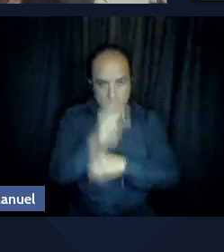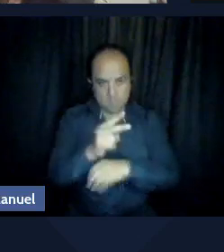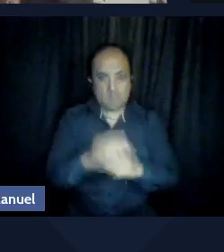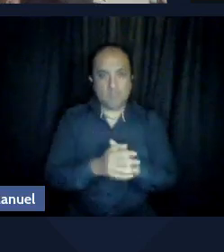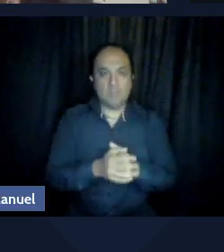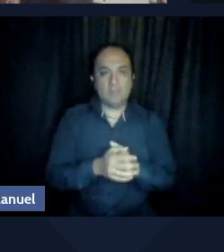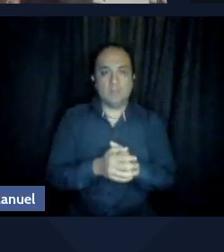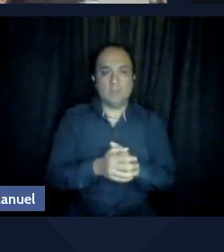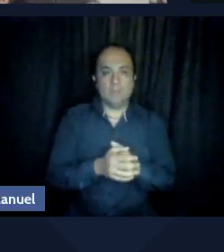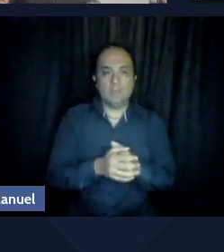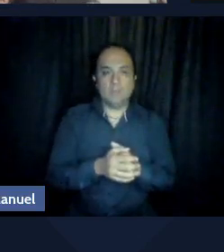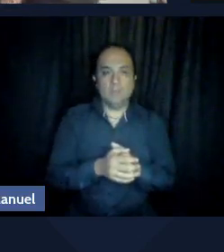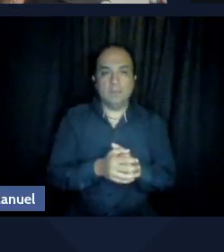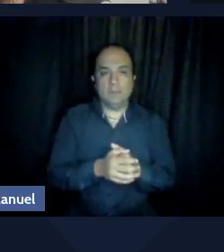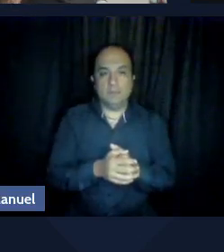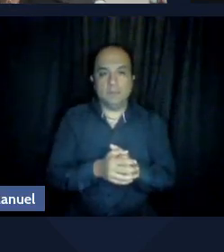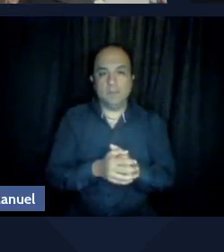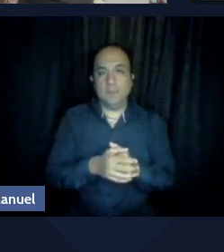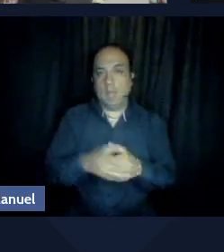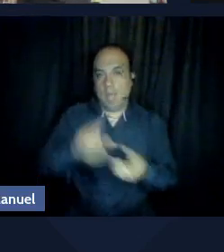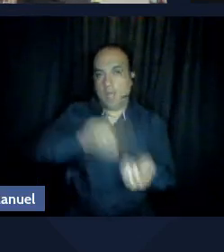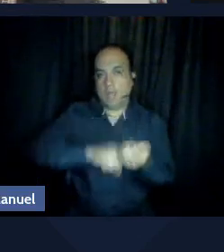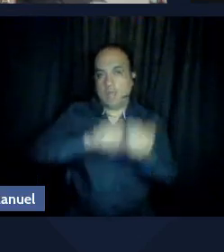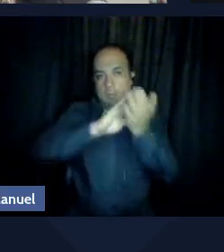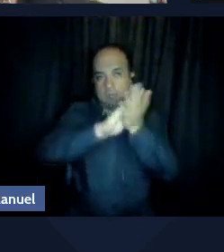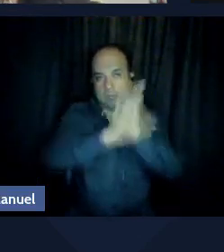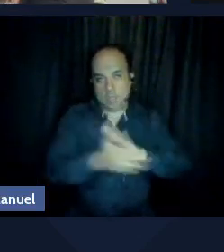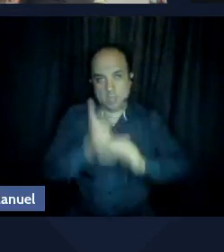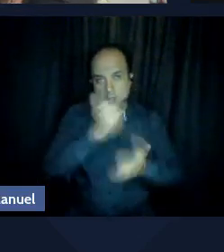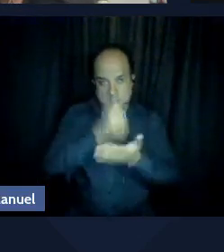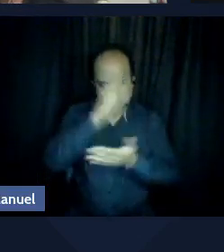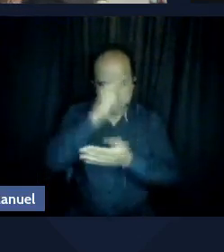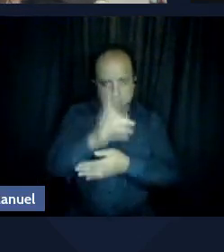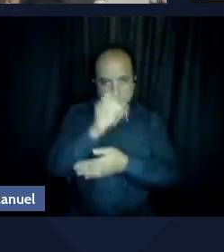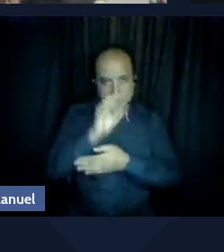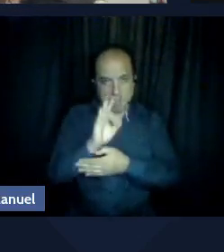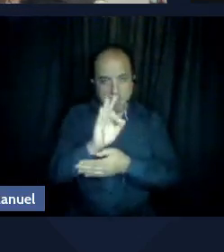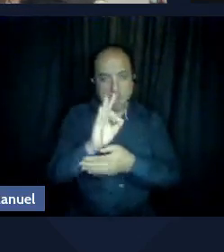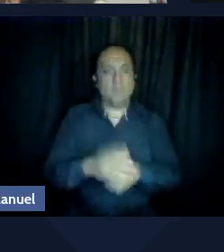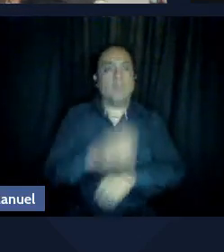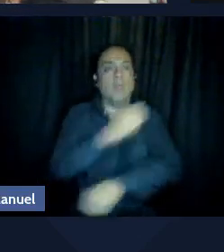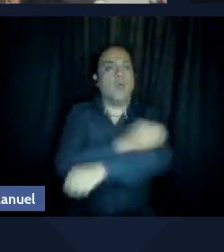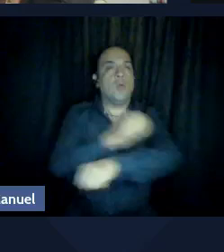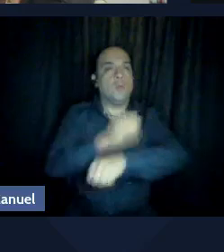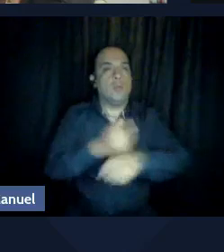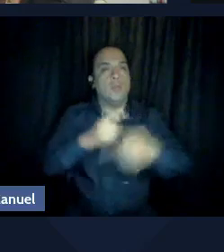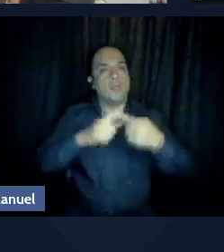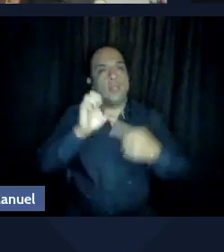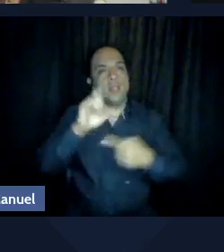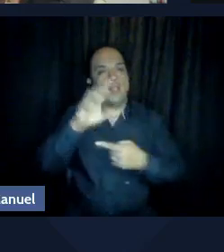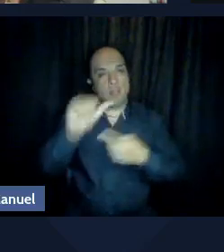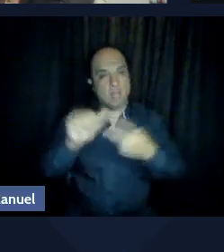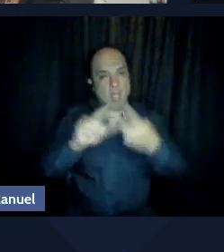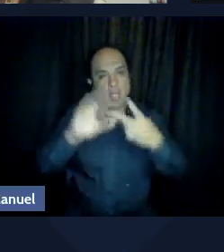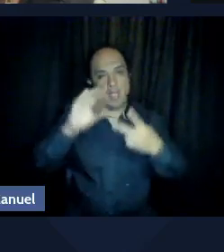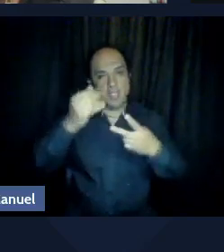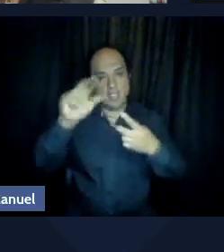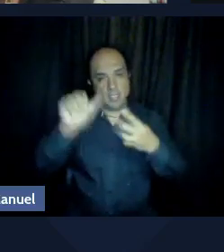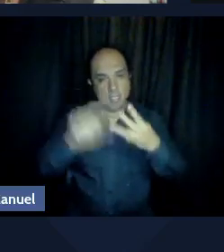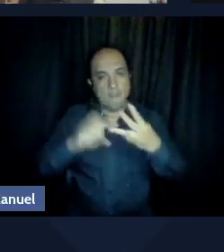lengua de señas me guardo mi mexicana teléfono. de la Academia de Lengua Mexicana del DIF Ciudad de México. Hoy nos acompaña Elba, Cintia y Manuel.